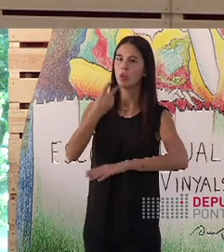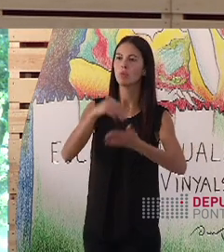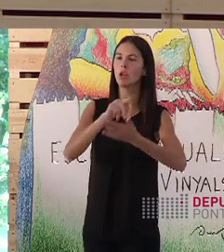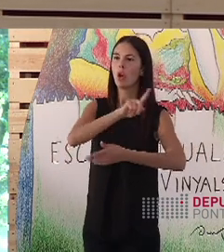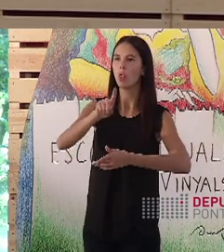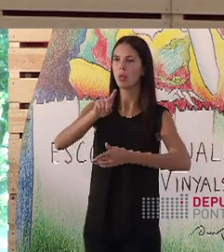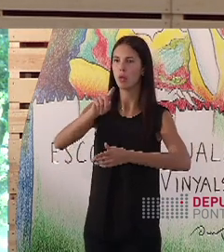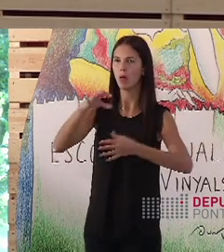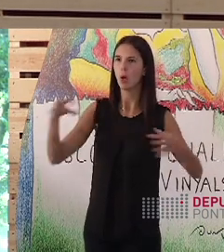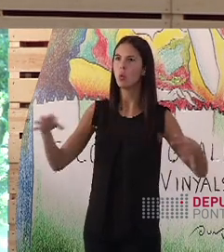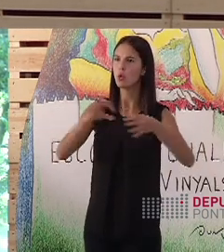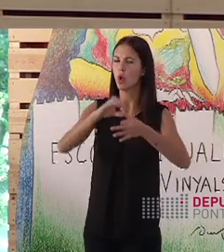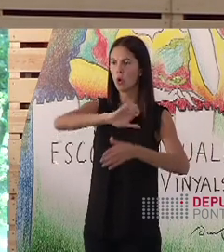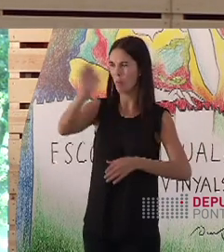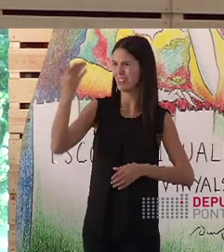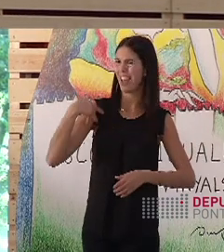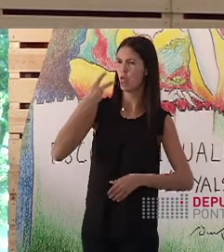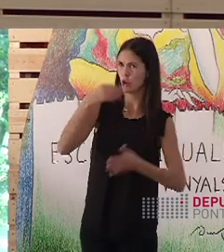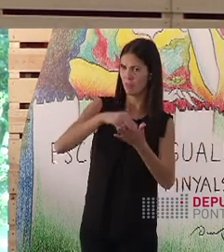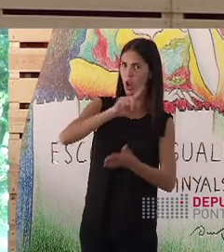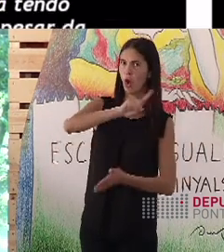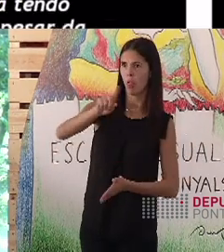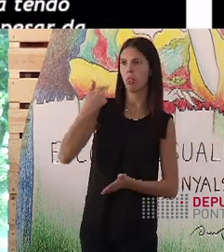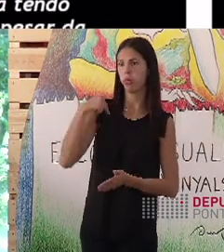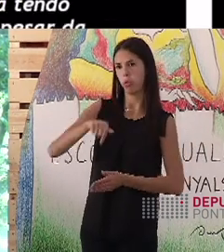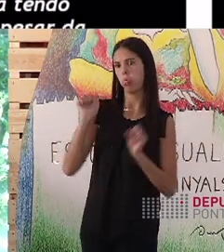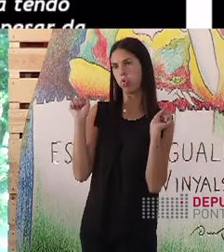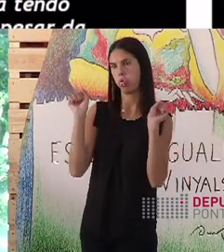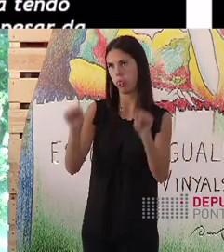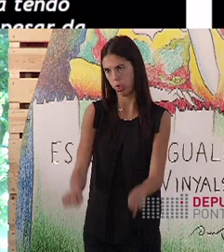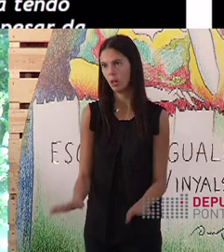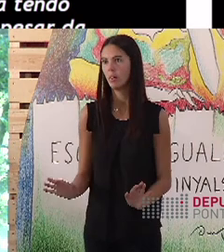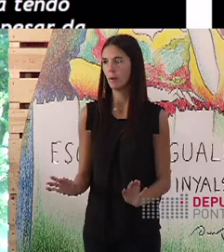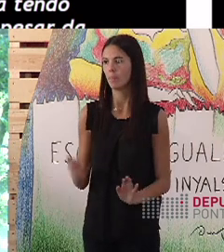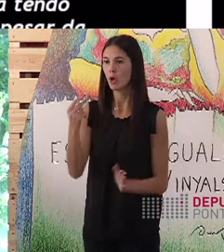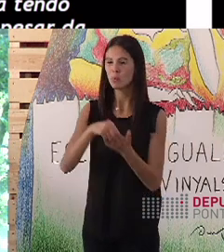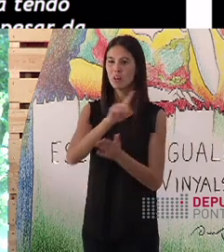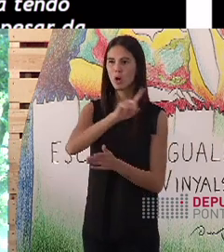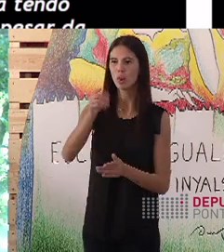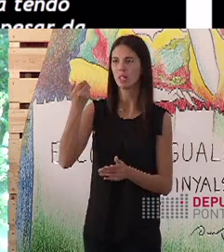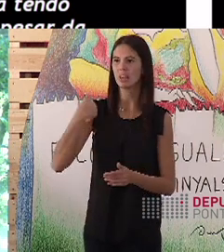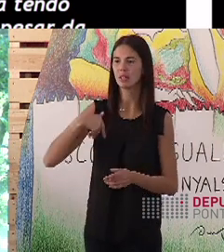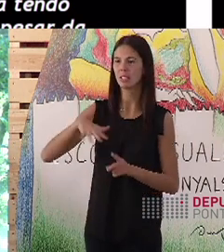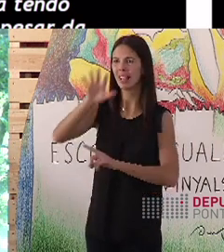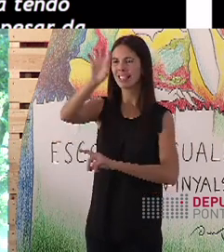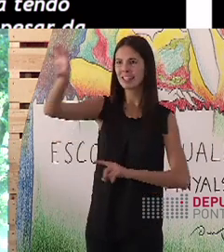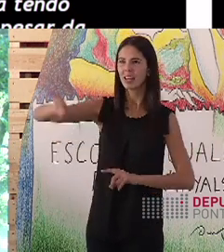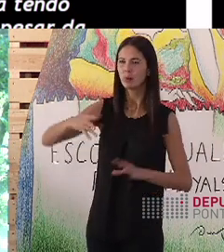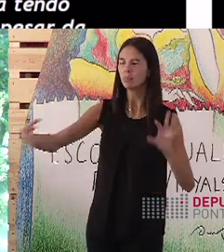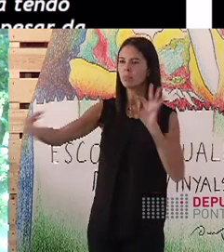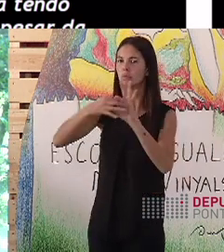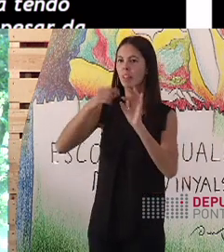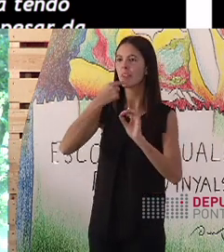xa 2011, que non andamos con retraso. No 2011 xa se apuntaba aos Estados membros que tiñan que